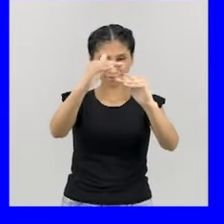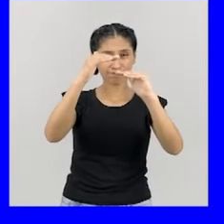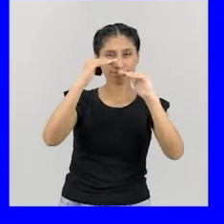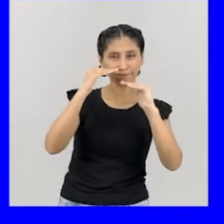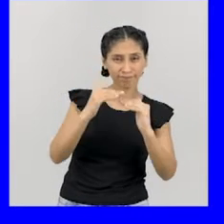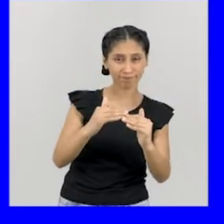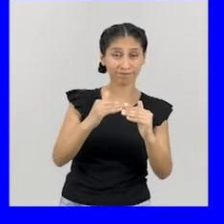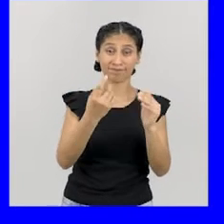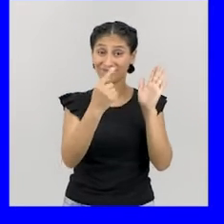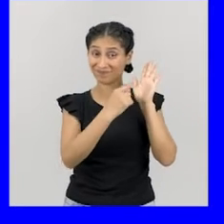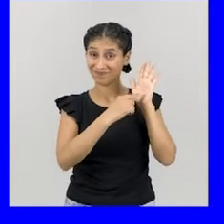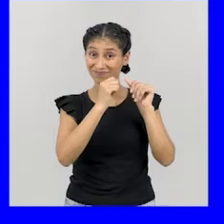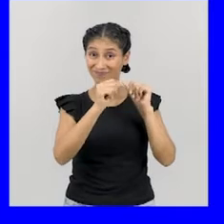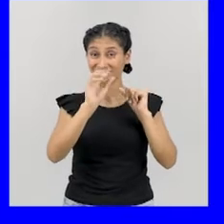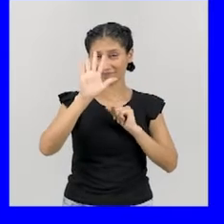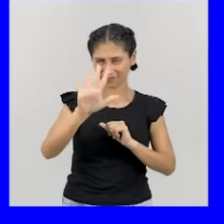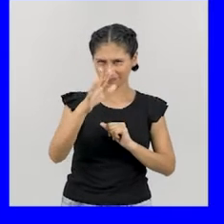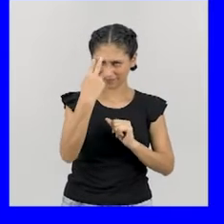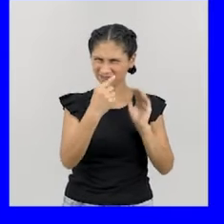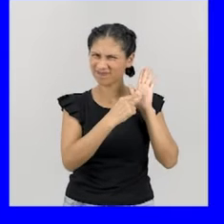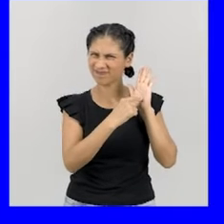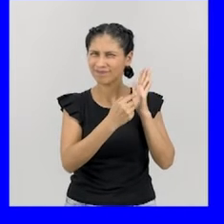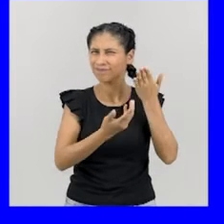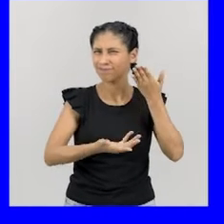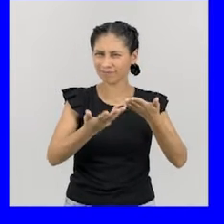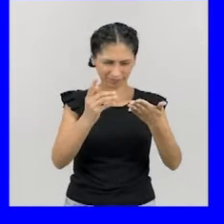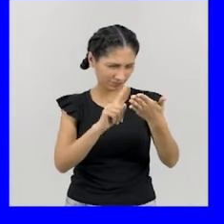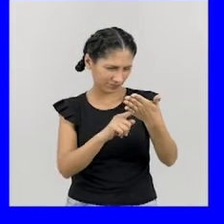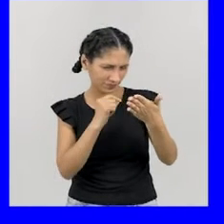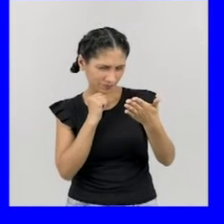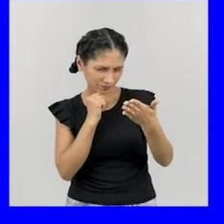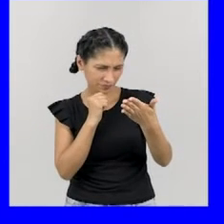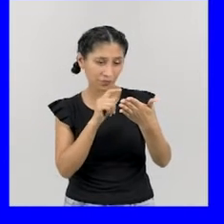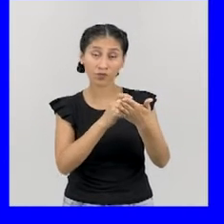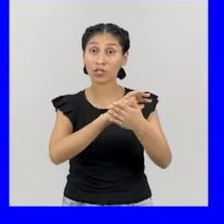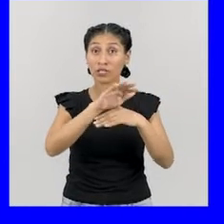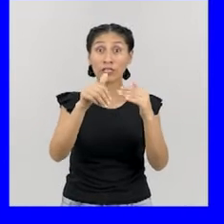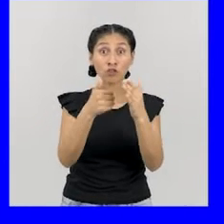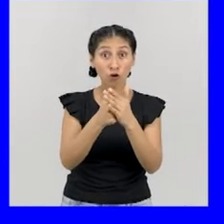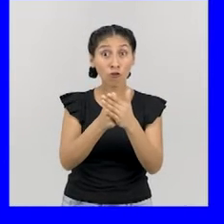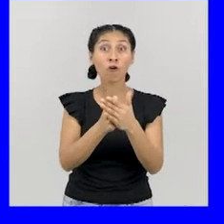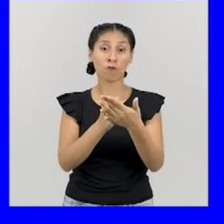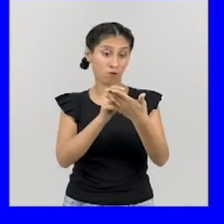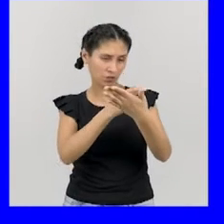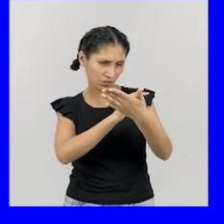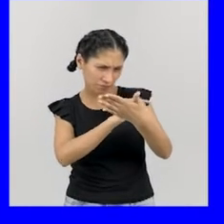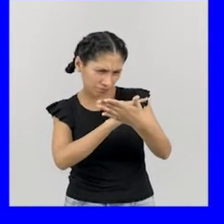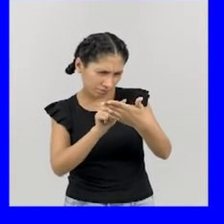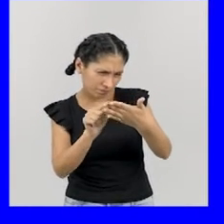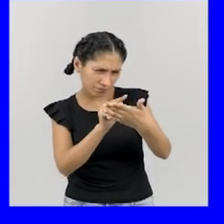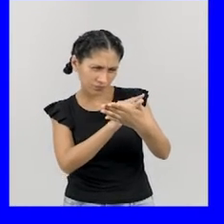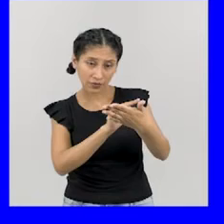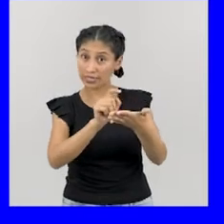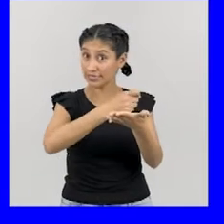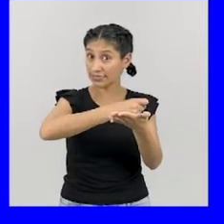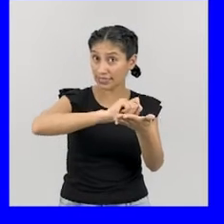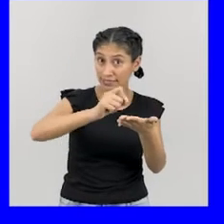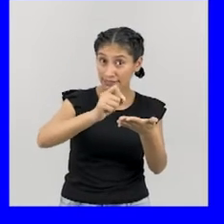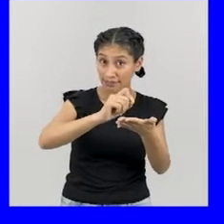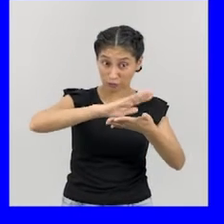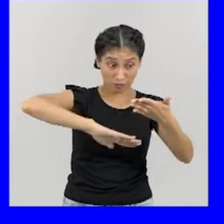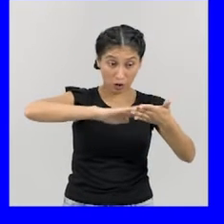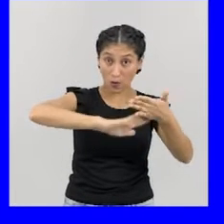disposición espacial, es la propiedad textual que hace referencia a la manera en que el escrito debe estar distribuido sobre la hoja en